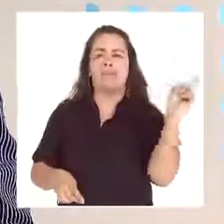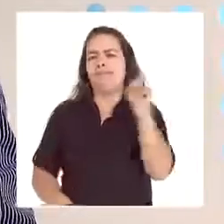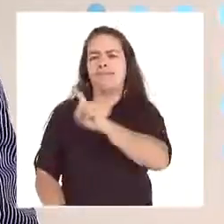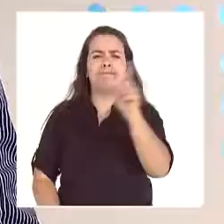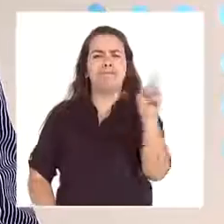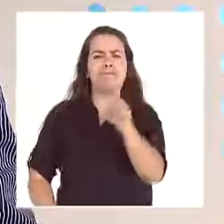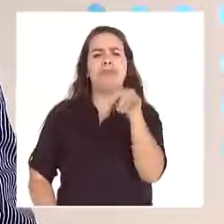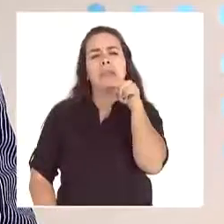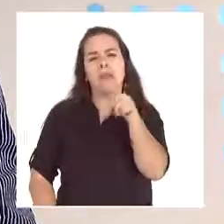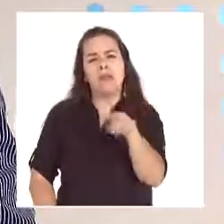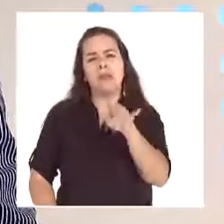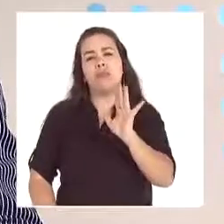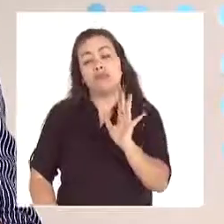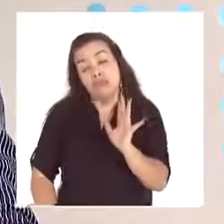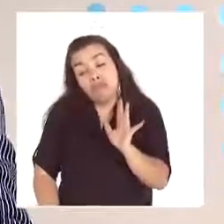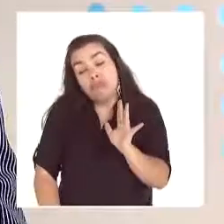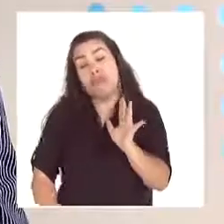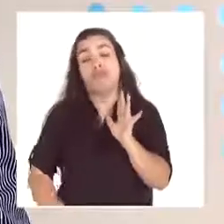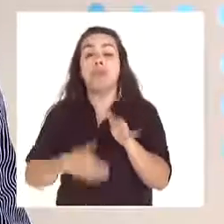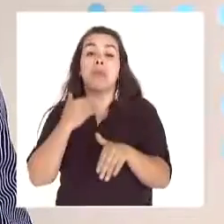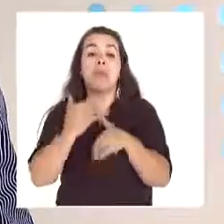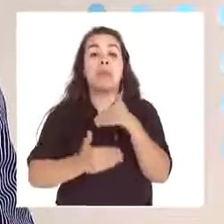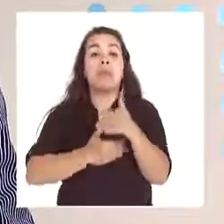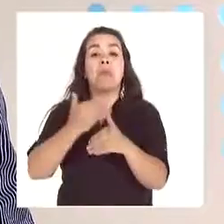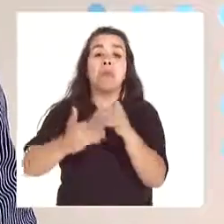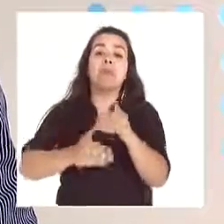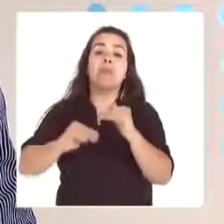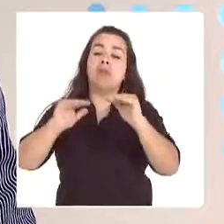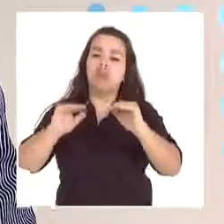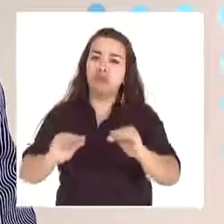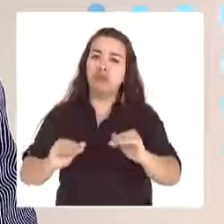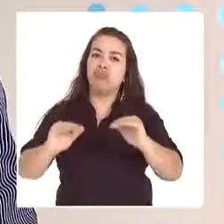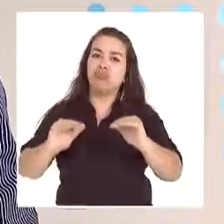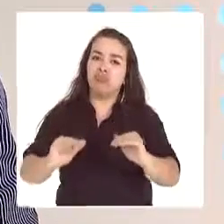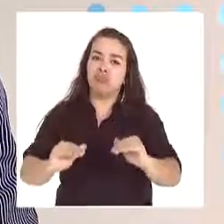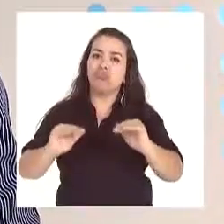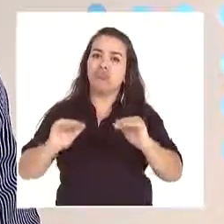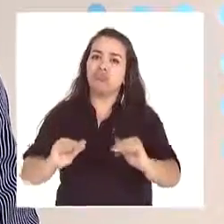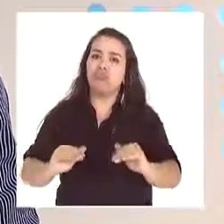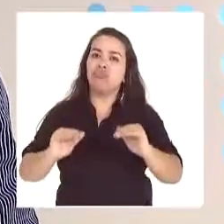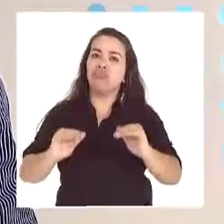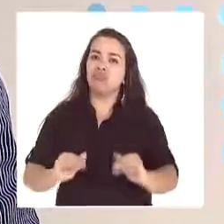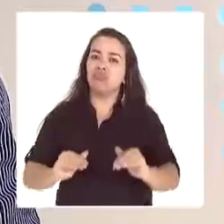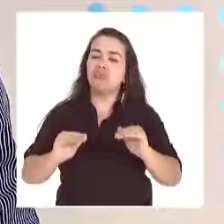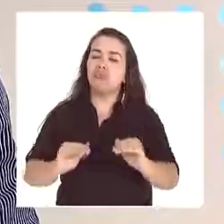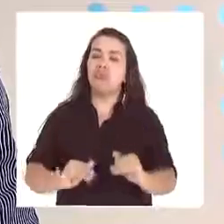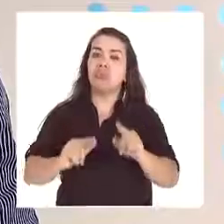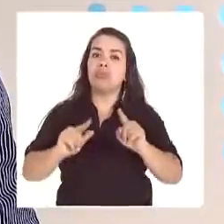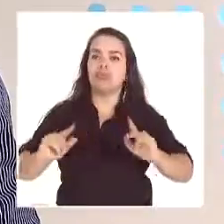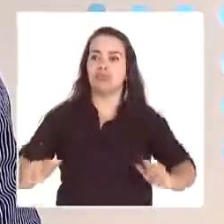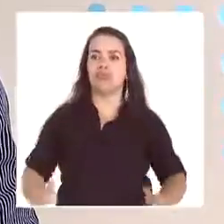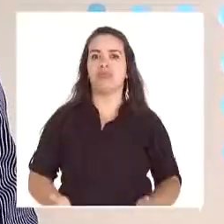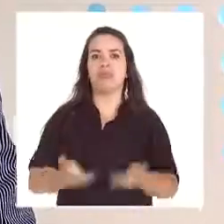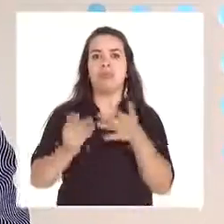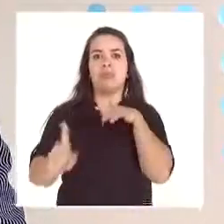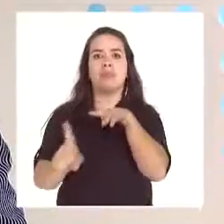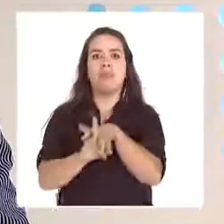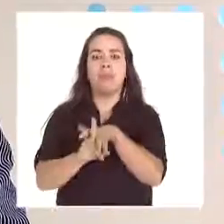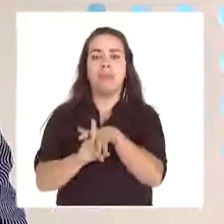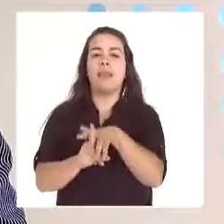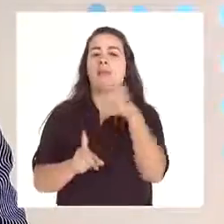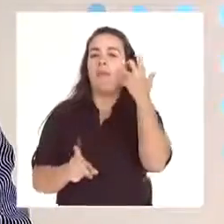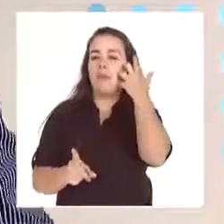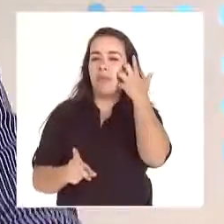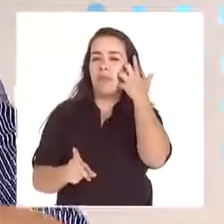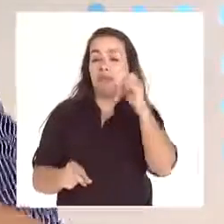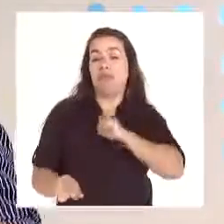probablemente eso vaya a disminuir significativamente la evolución agresiva de la